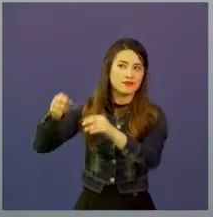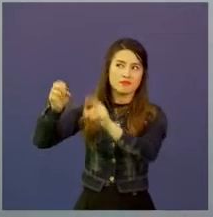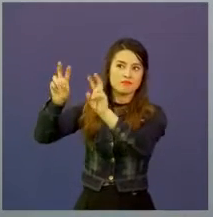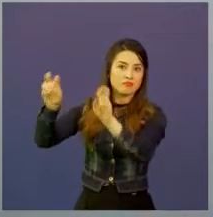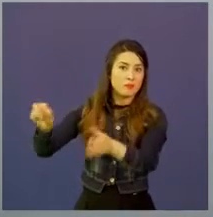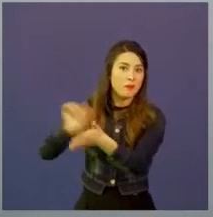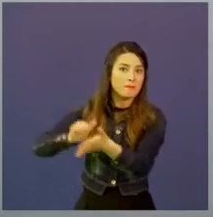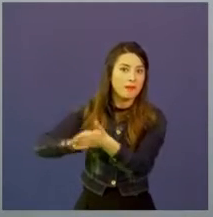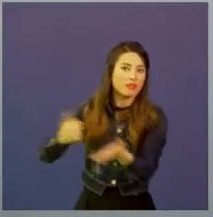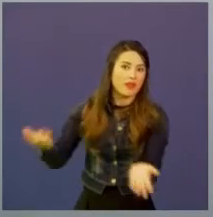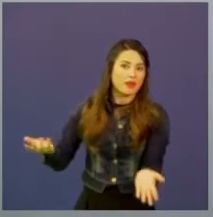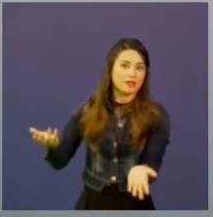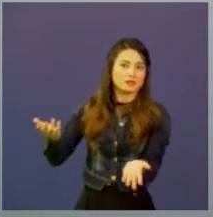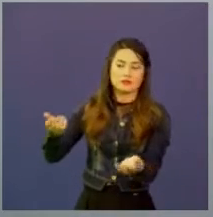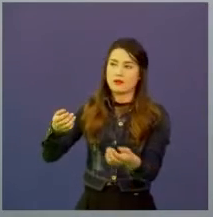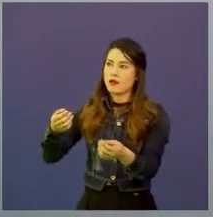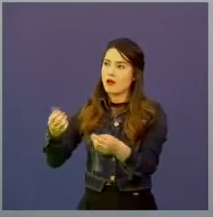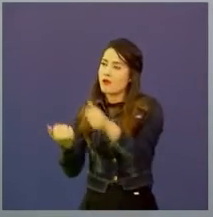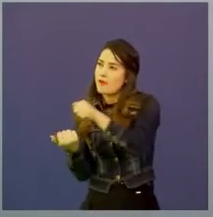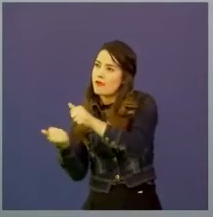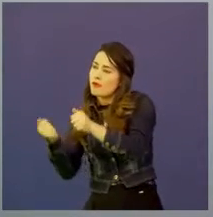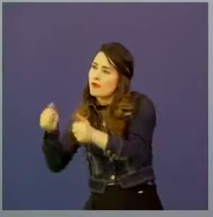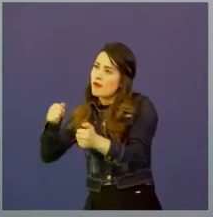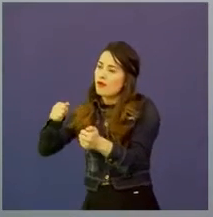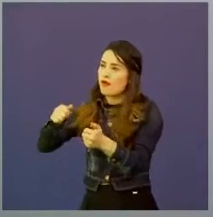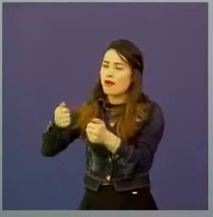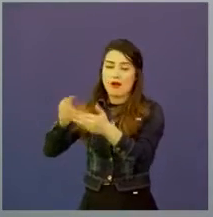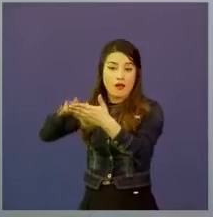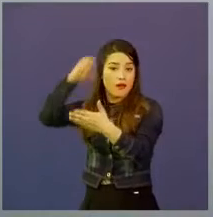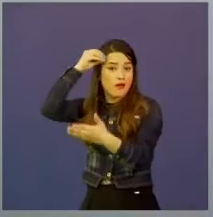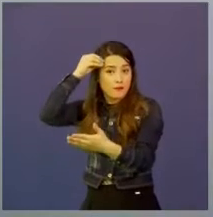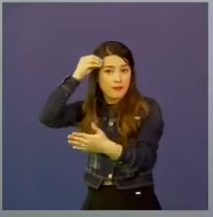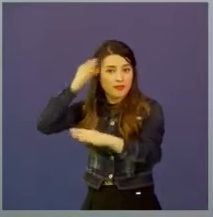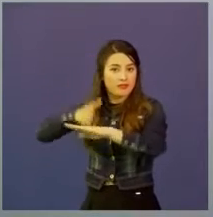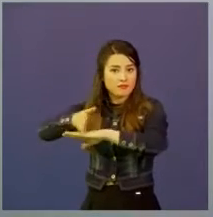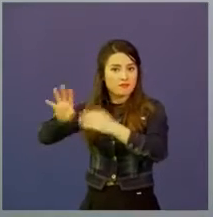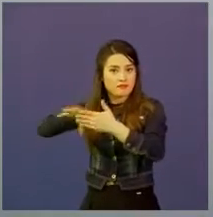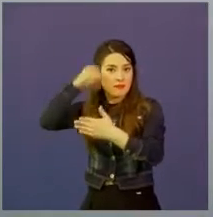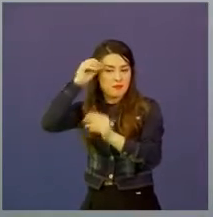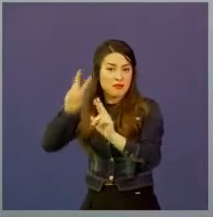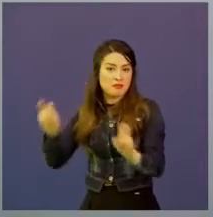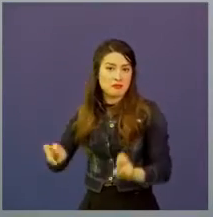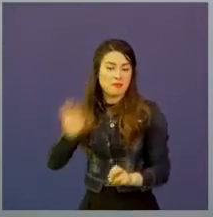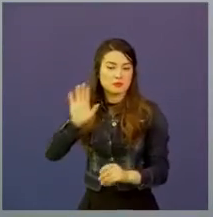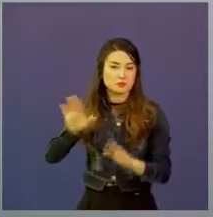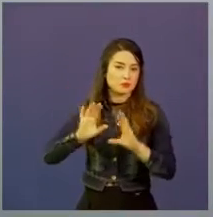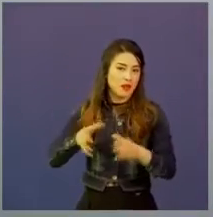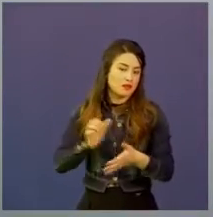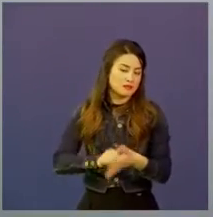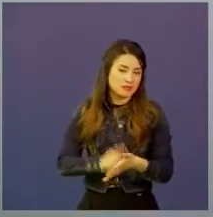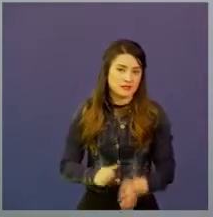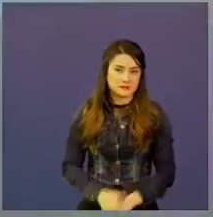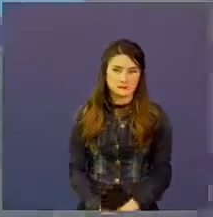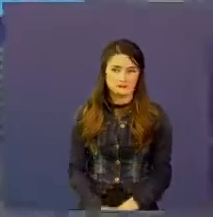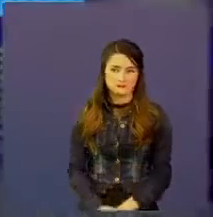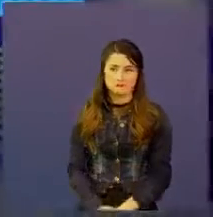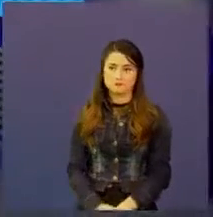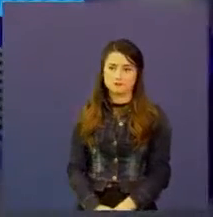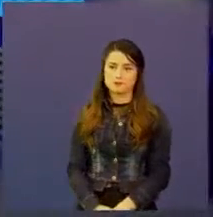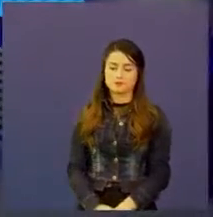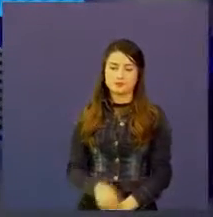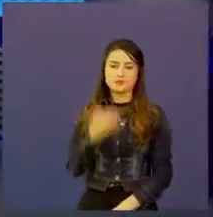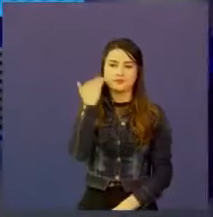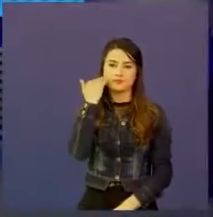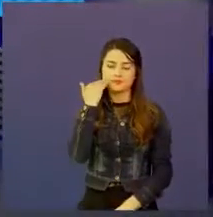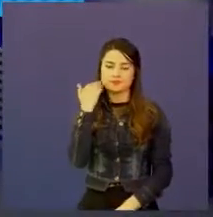medio de transmisión de conocimientos? Uh-huh. Sí, y sabes, pienso también, Carolina, que muchos de los docentes